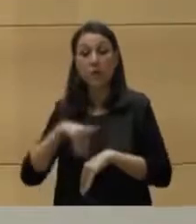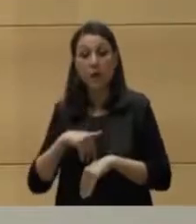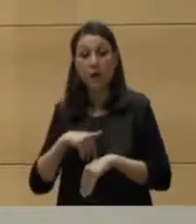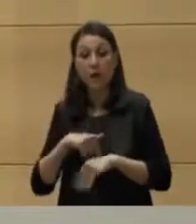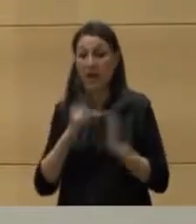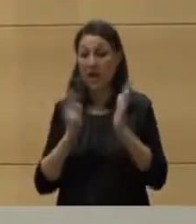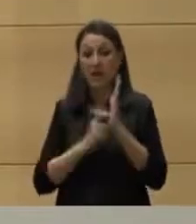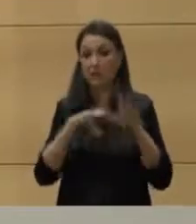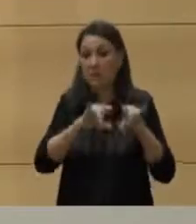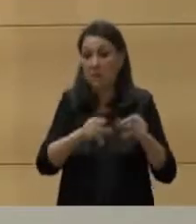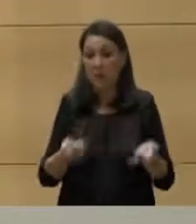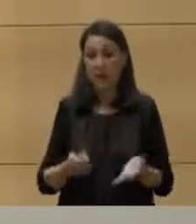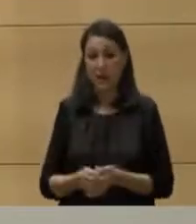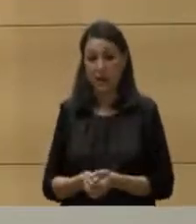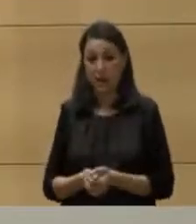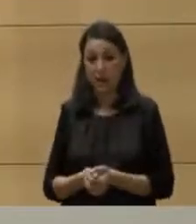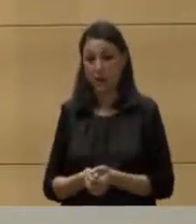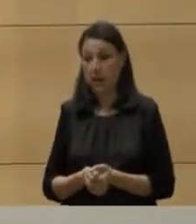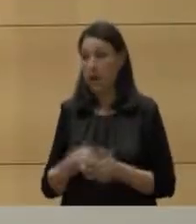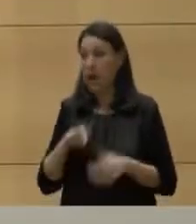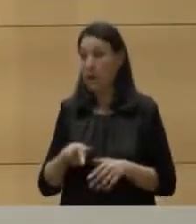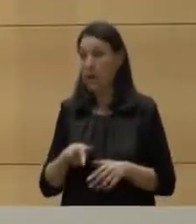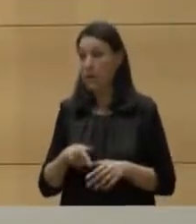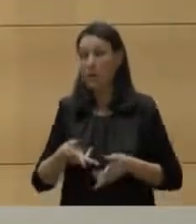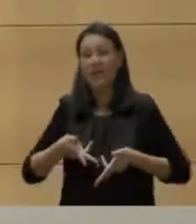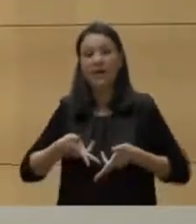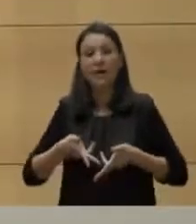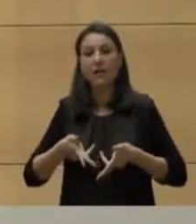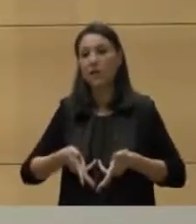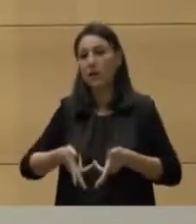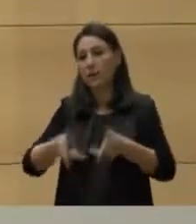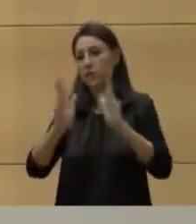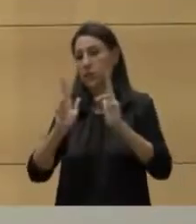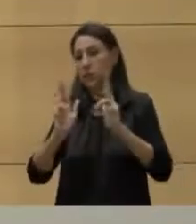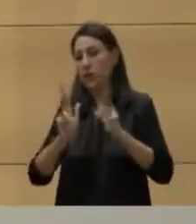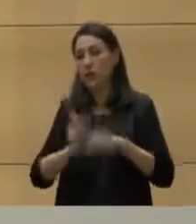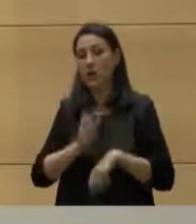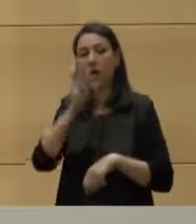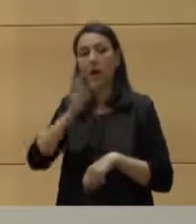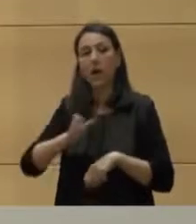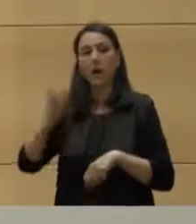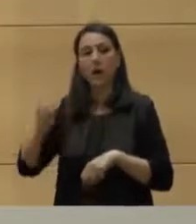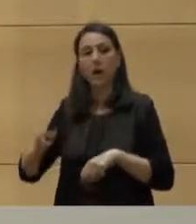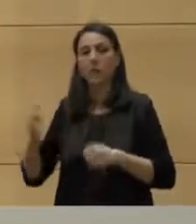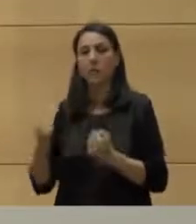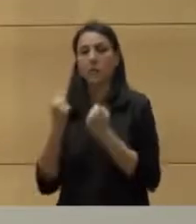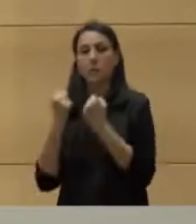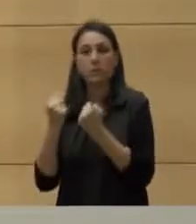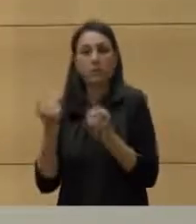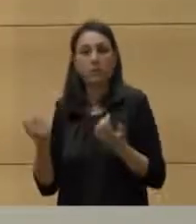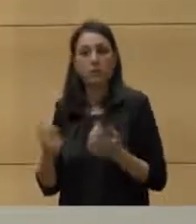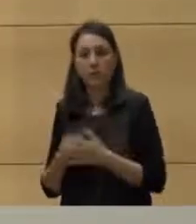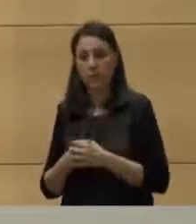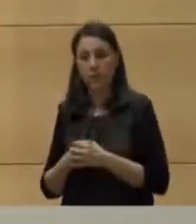inútiles. Existe una extraordinaria tolerancia hacia los que saquean las arcas públicas, un problema derivado de la